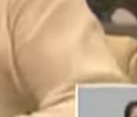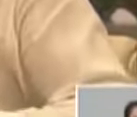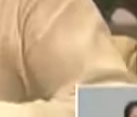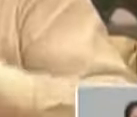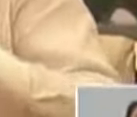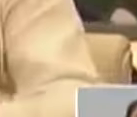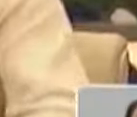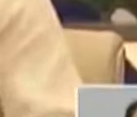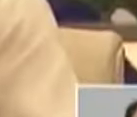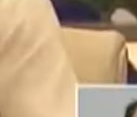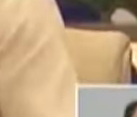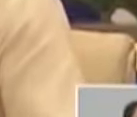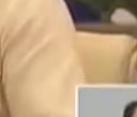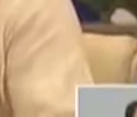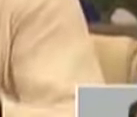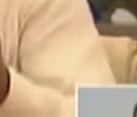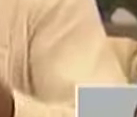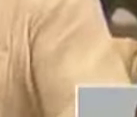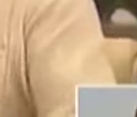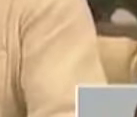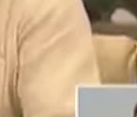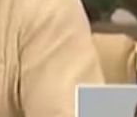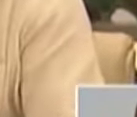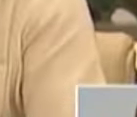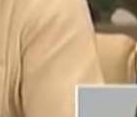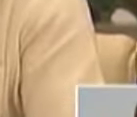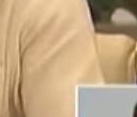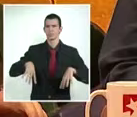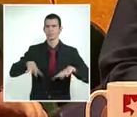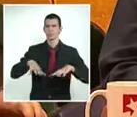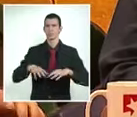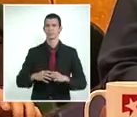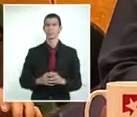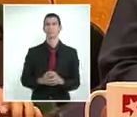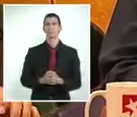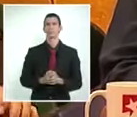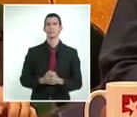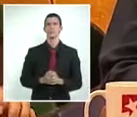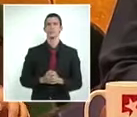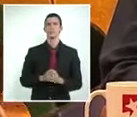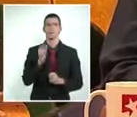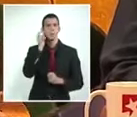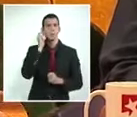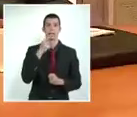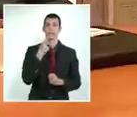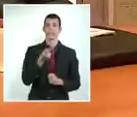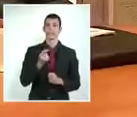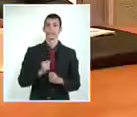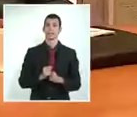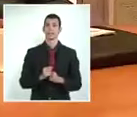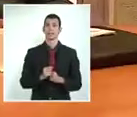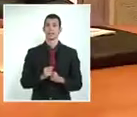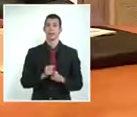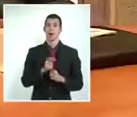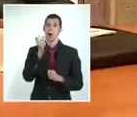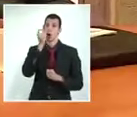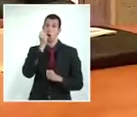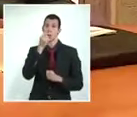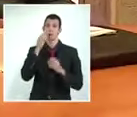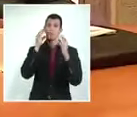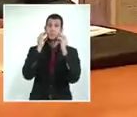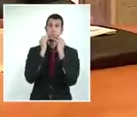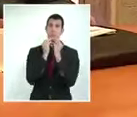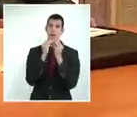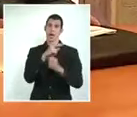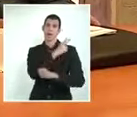si tenemos que ir a cooperar o si llega cooperación a nuestro país. El primer ministro de la República de Cuba, Manuel Marrero Cruz, desde el